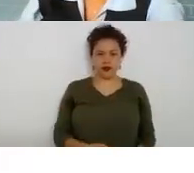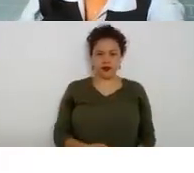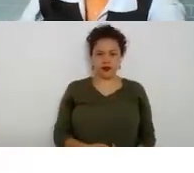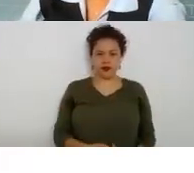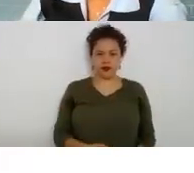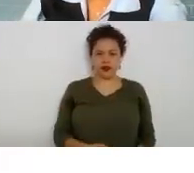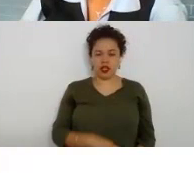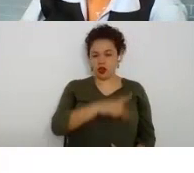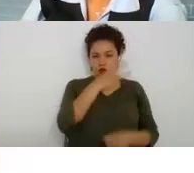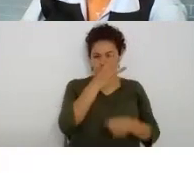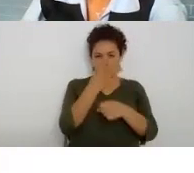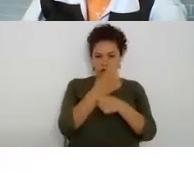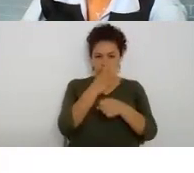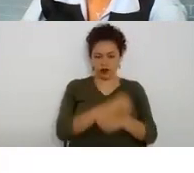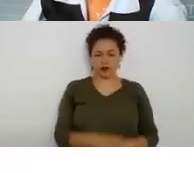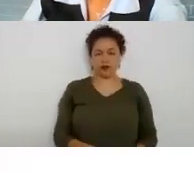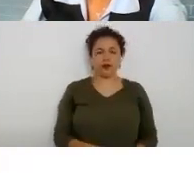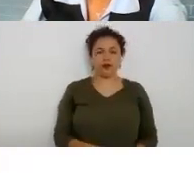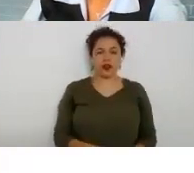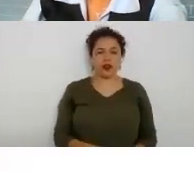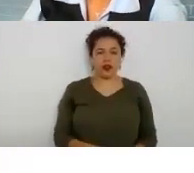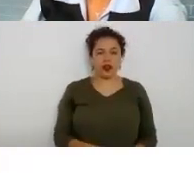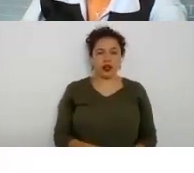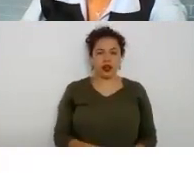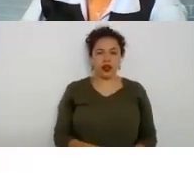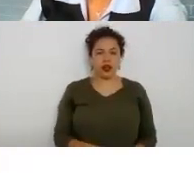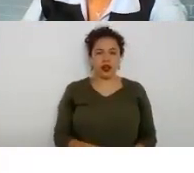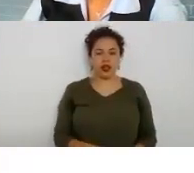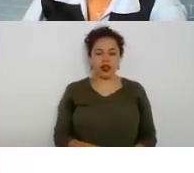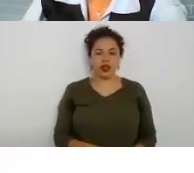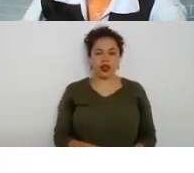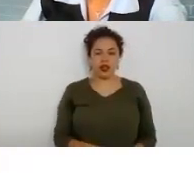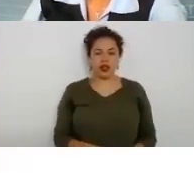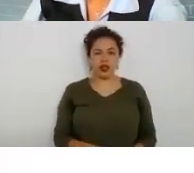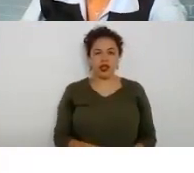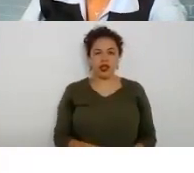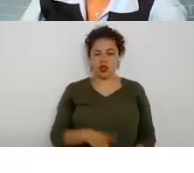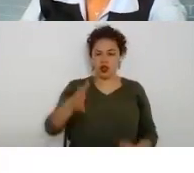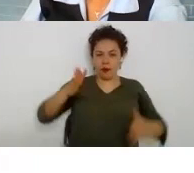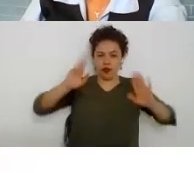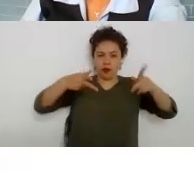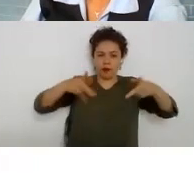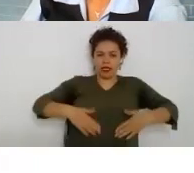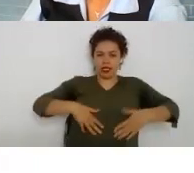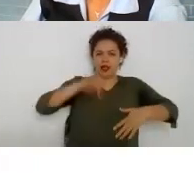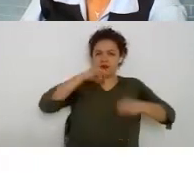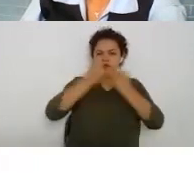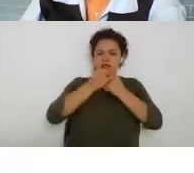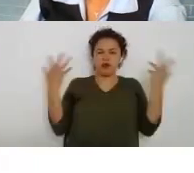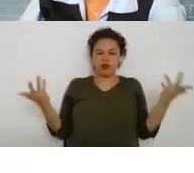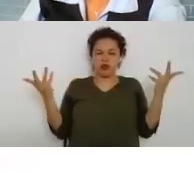un cuarto movimiento voy a colocarme en lo que es la parte del abdomen, tal cual como si cargara un costal de